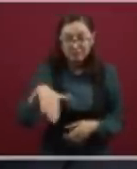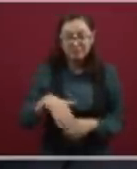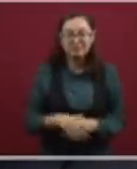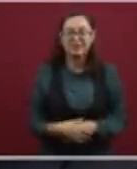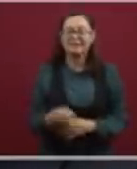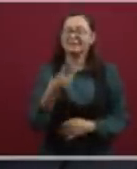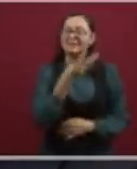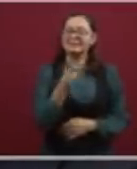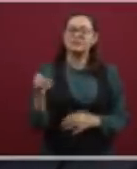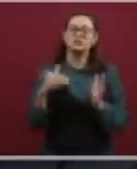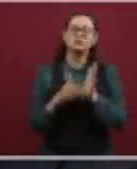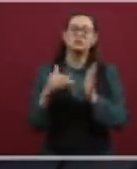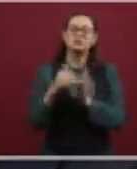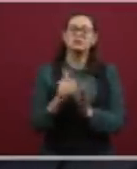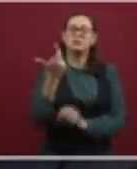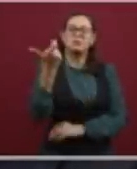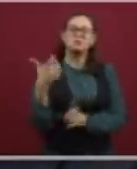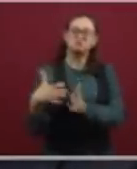300 millones de pesos.